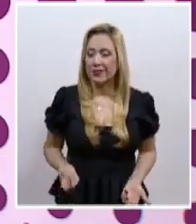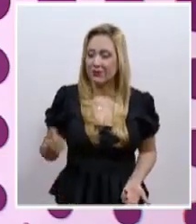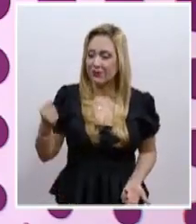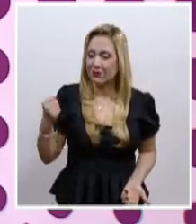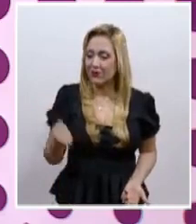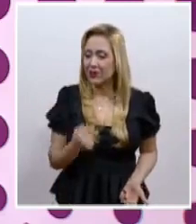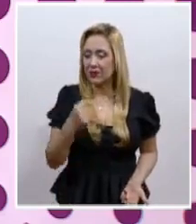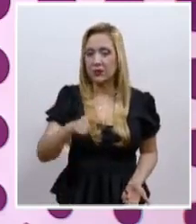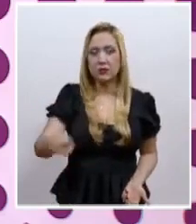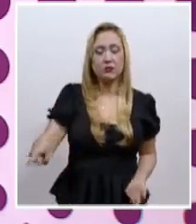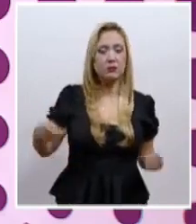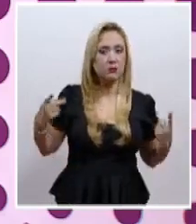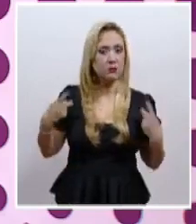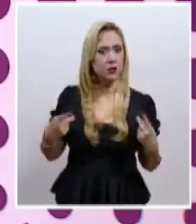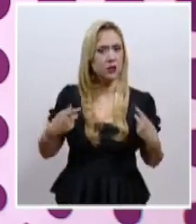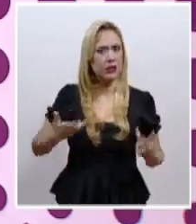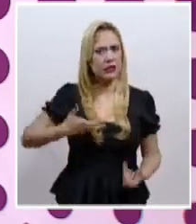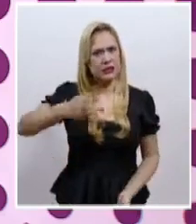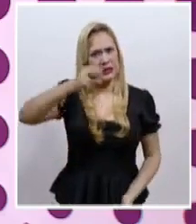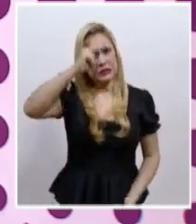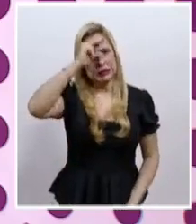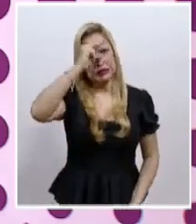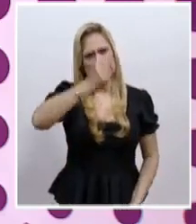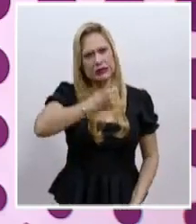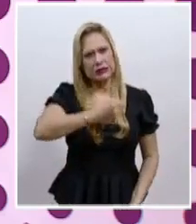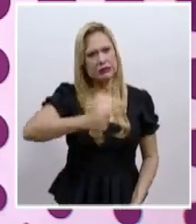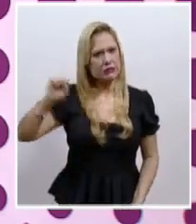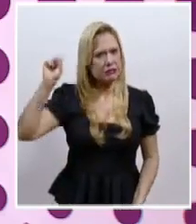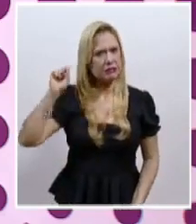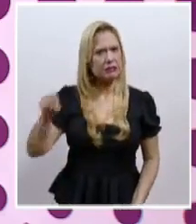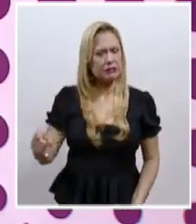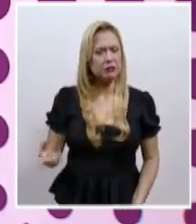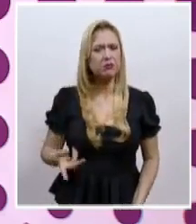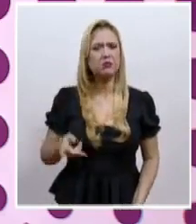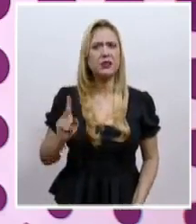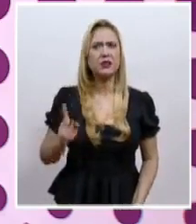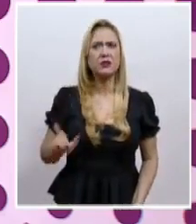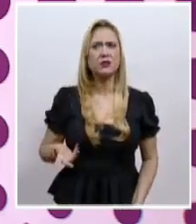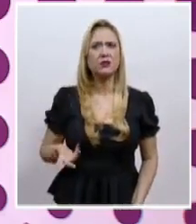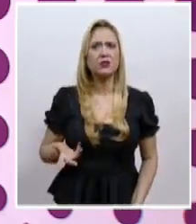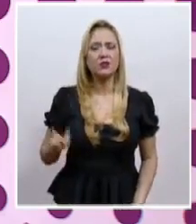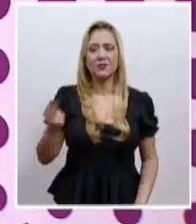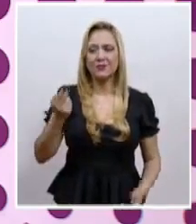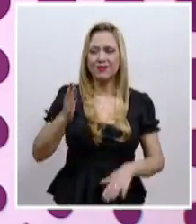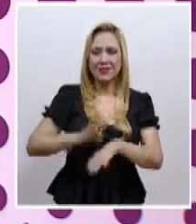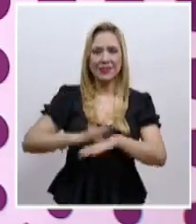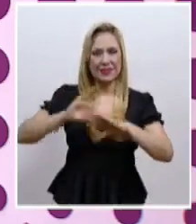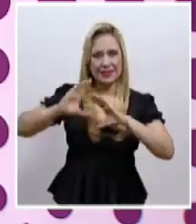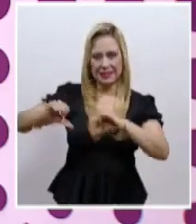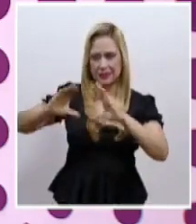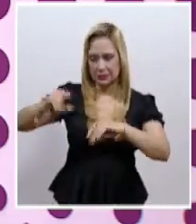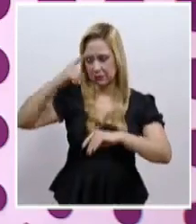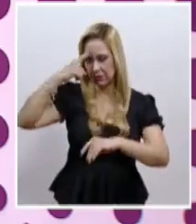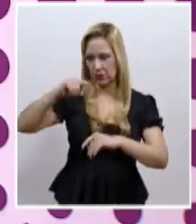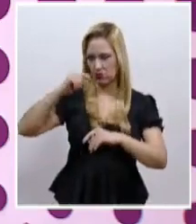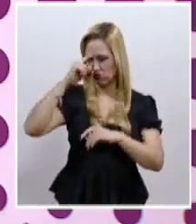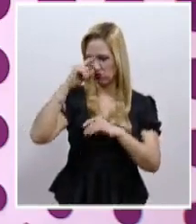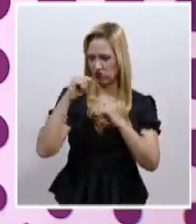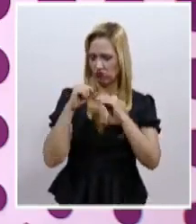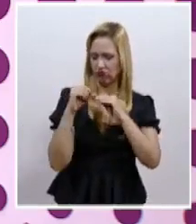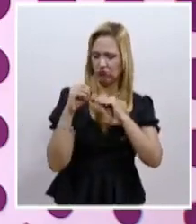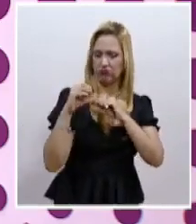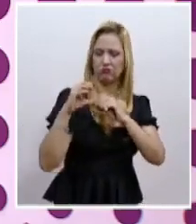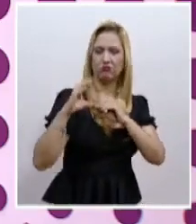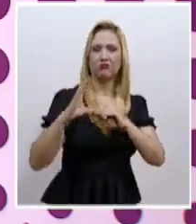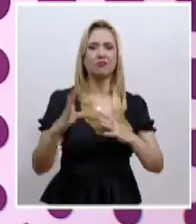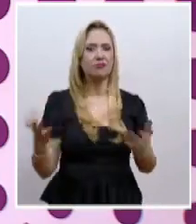estas personas ese talento que muchas personas tienen y que entonces no se puede desarrollar. Entonces, un poco